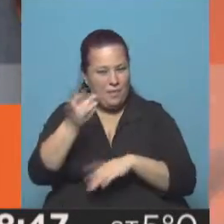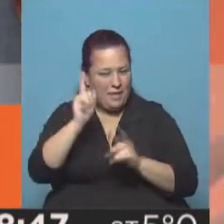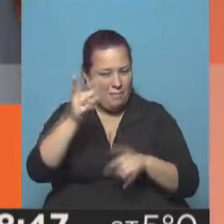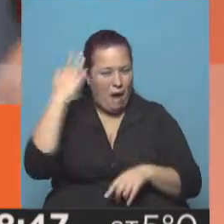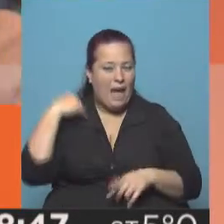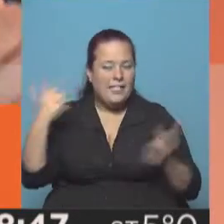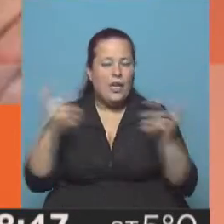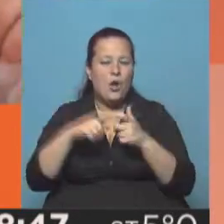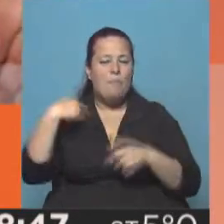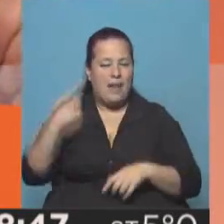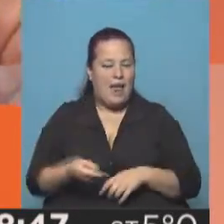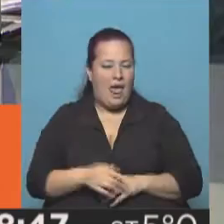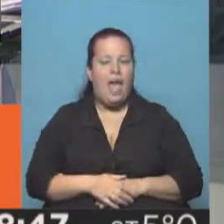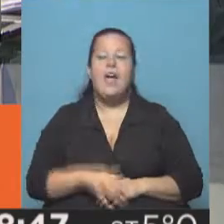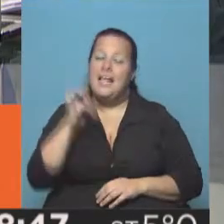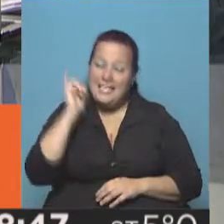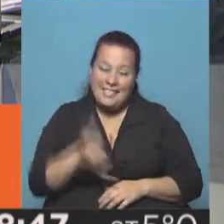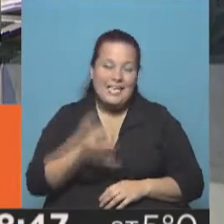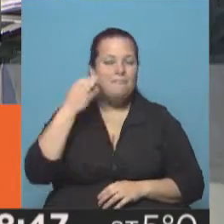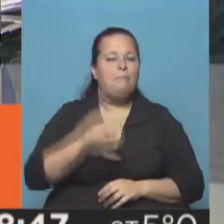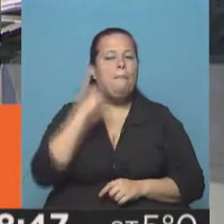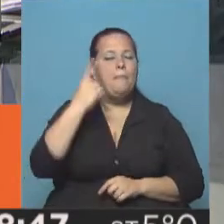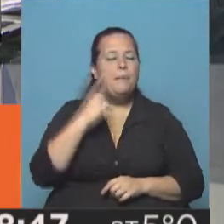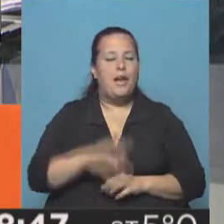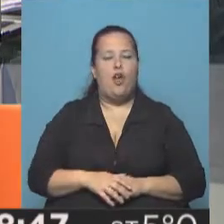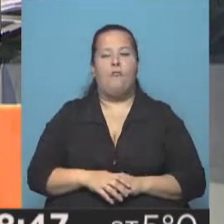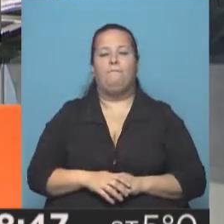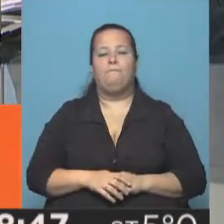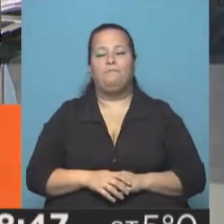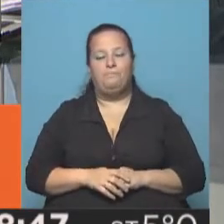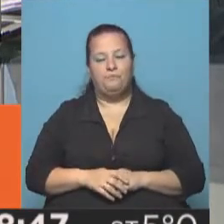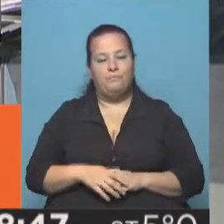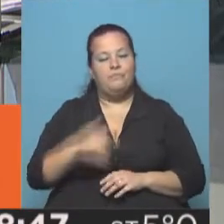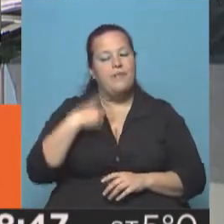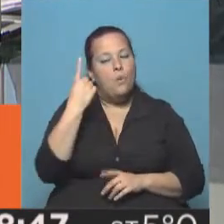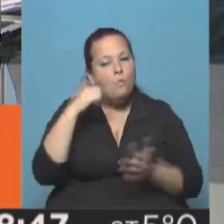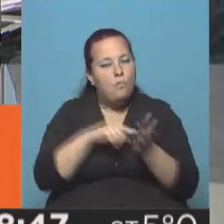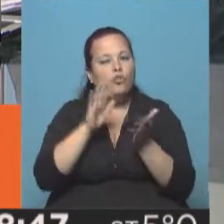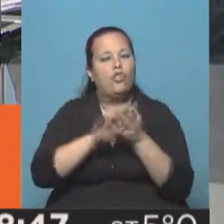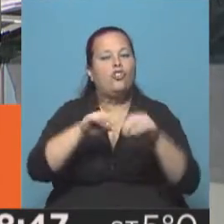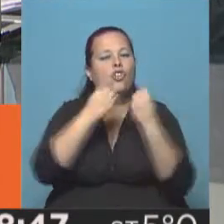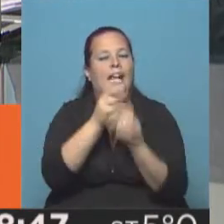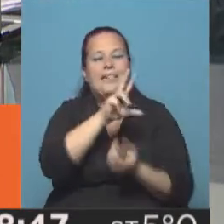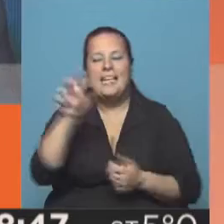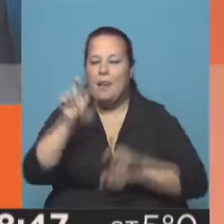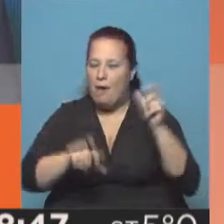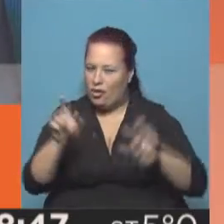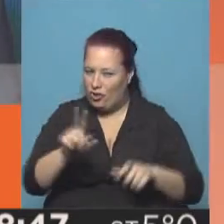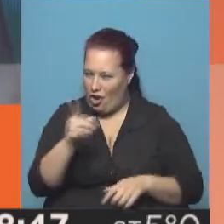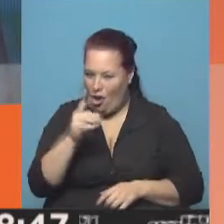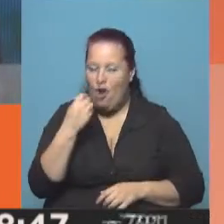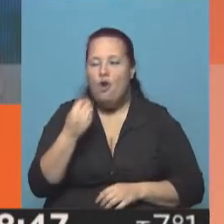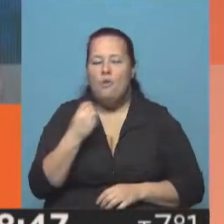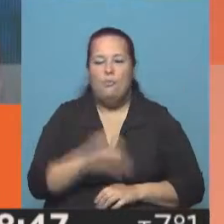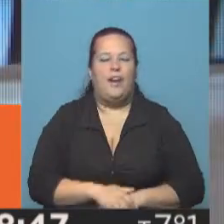momento en esta audiencia de mañana si en realidad primero quiero este objetar un poquito el número de trescientas personas porque